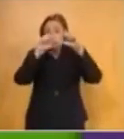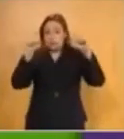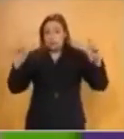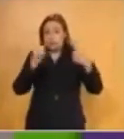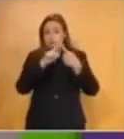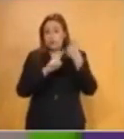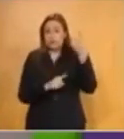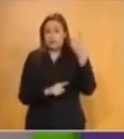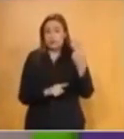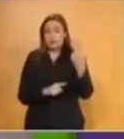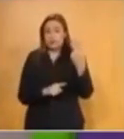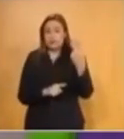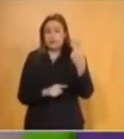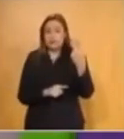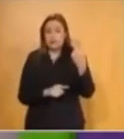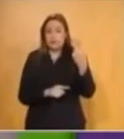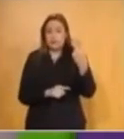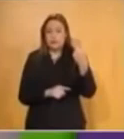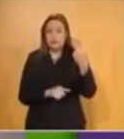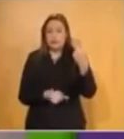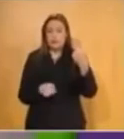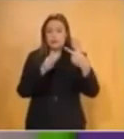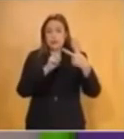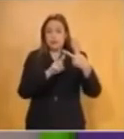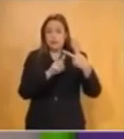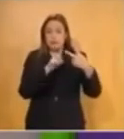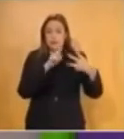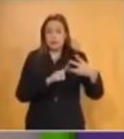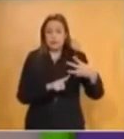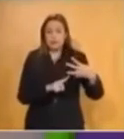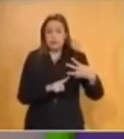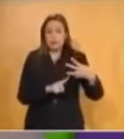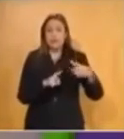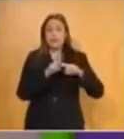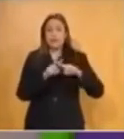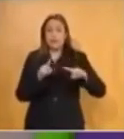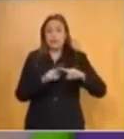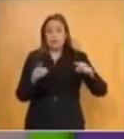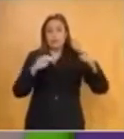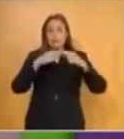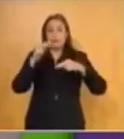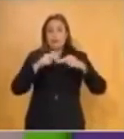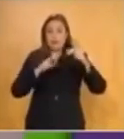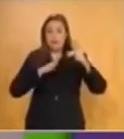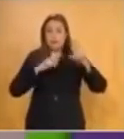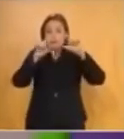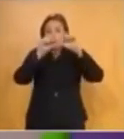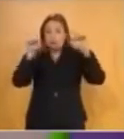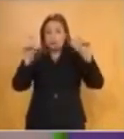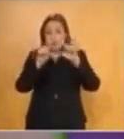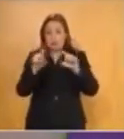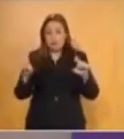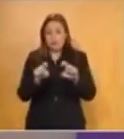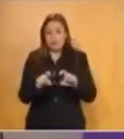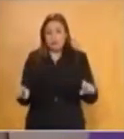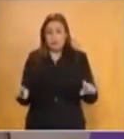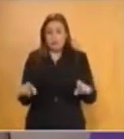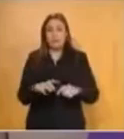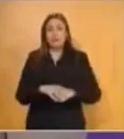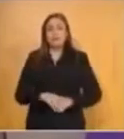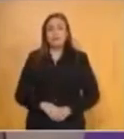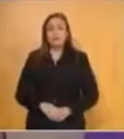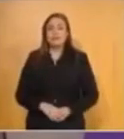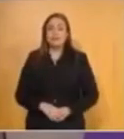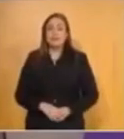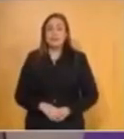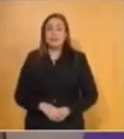first one. Tenemos 1, 2, and 3. Tenemos 3 niveles, 3 different tiers in this comic strip. Is